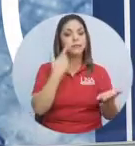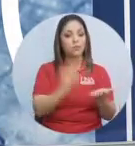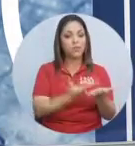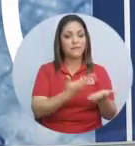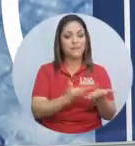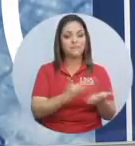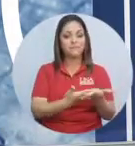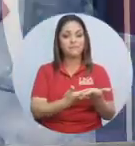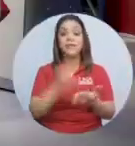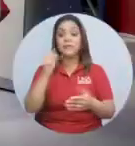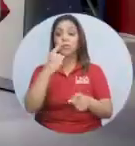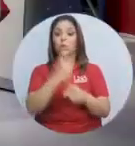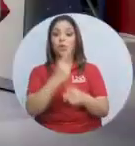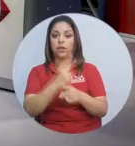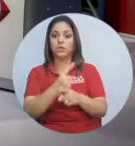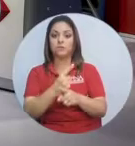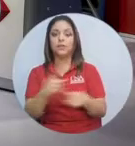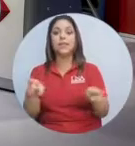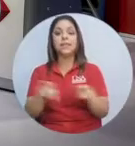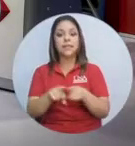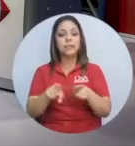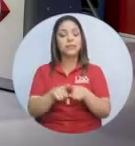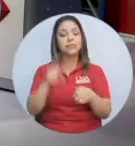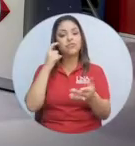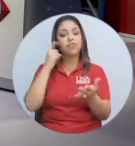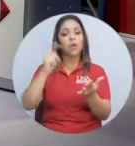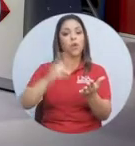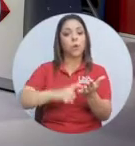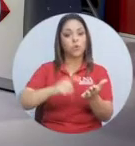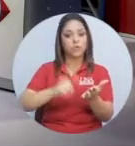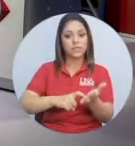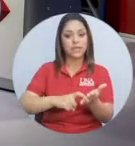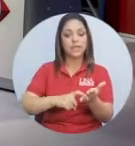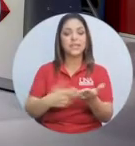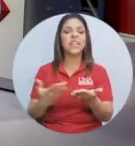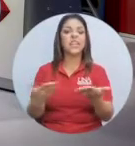tenemos. Exacto, exacto. Y también es reconocer que el